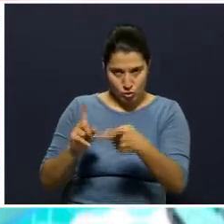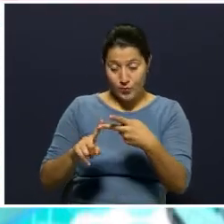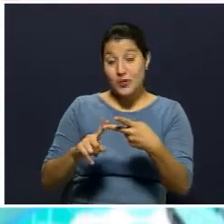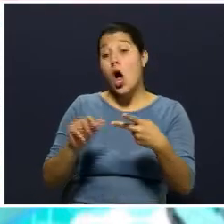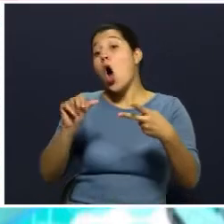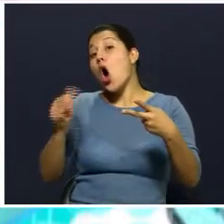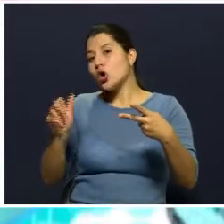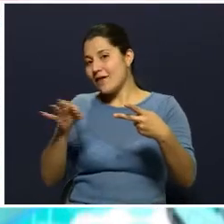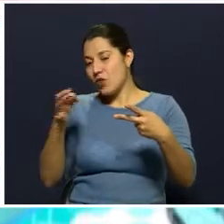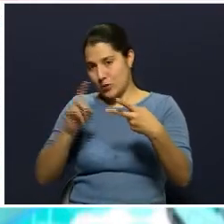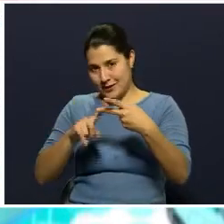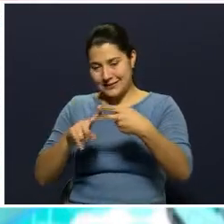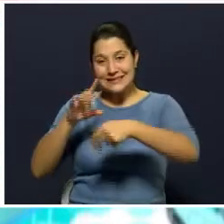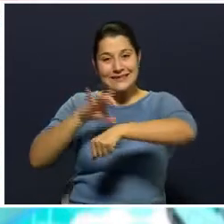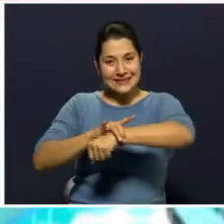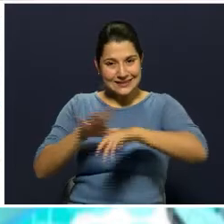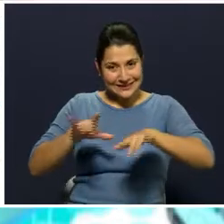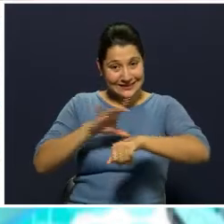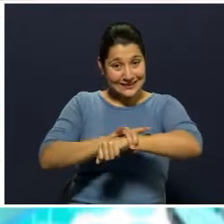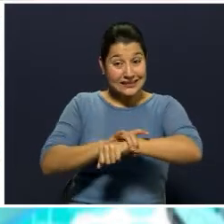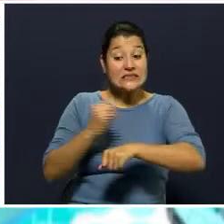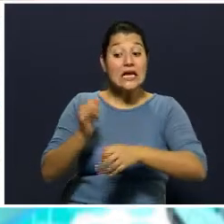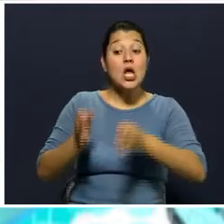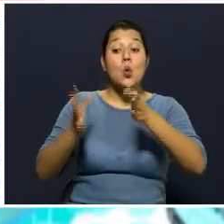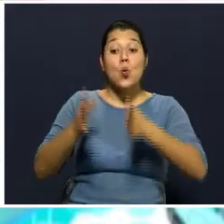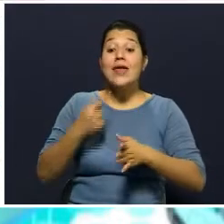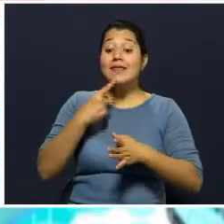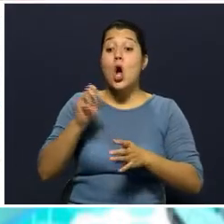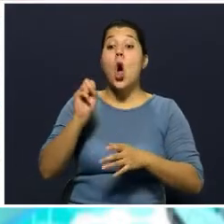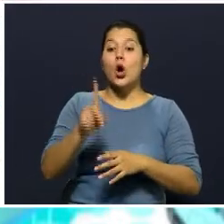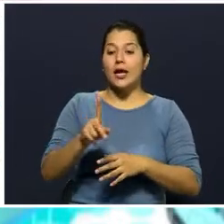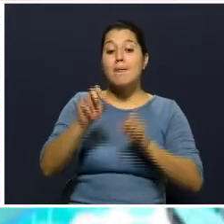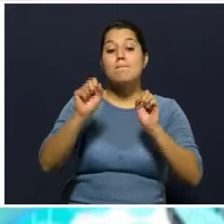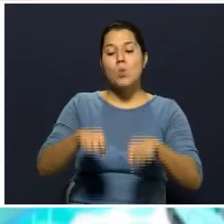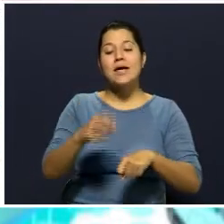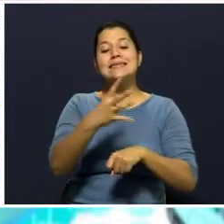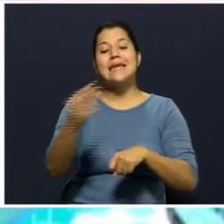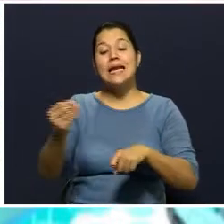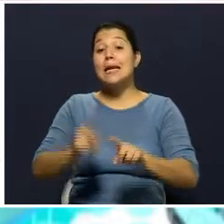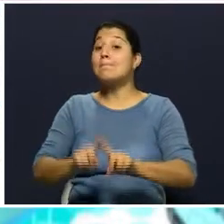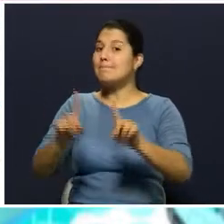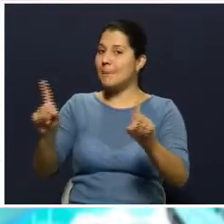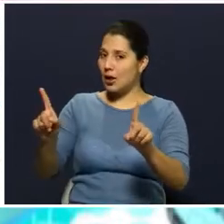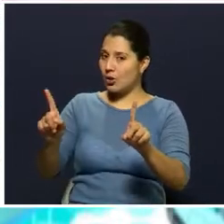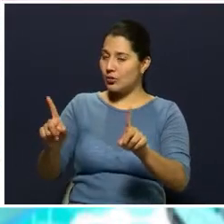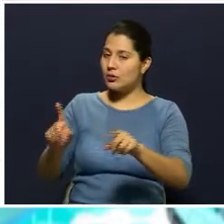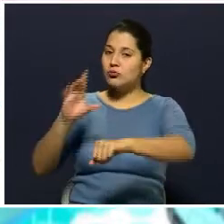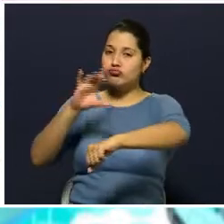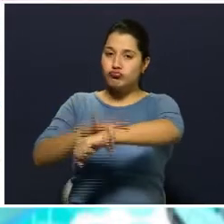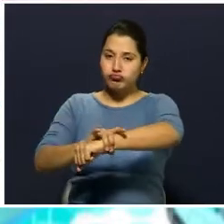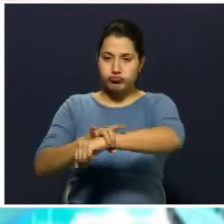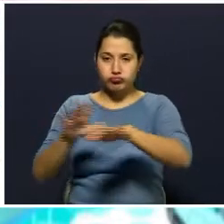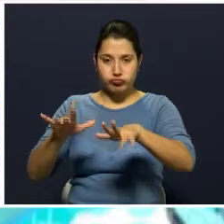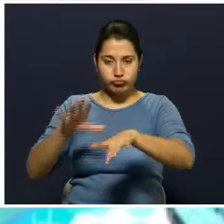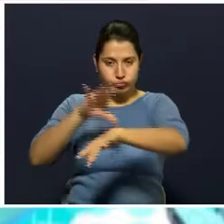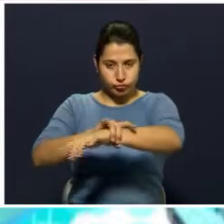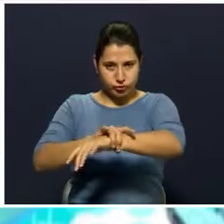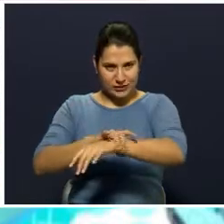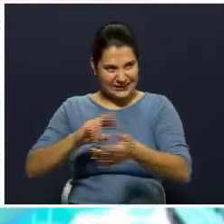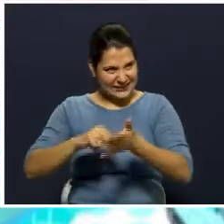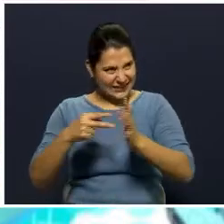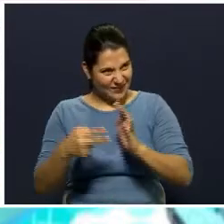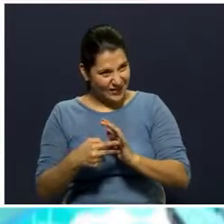debía cumplir su condena era llevando una tobillera y entrando en un esquema de monitoreo electrónico. Son dos cosas aparte. O sea, si